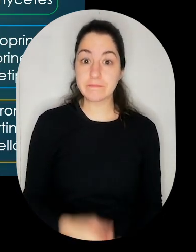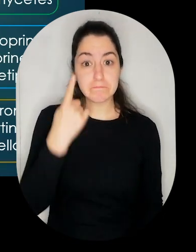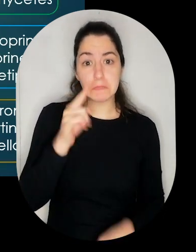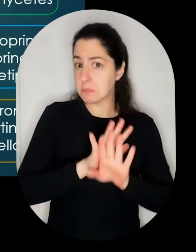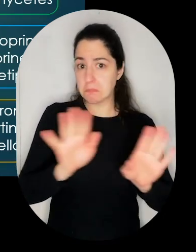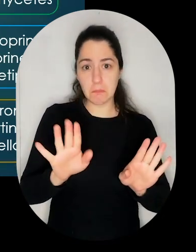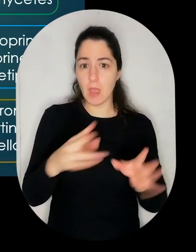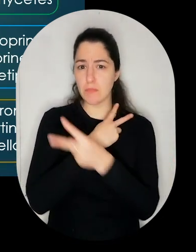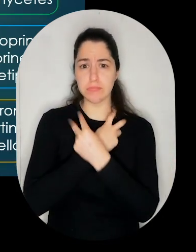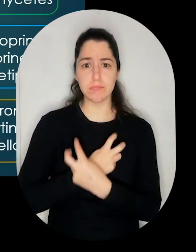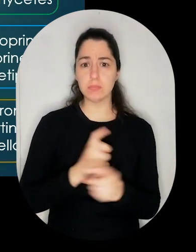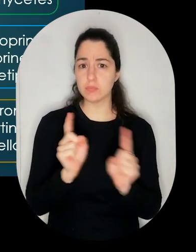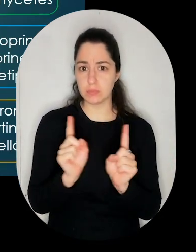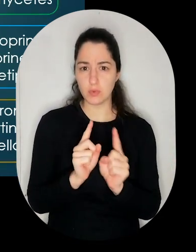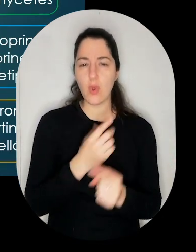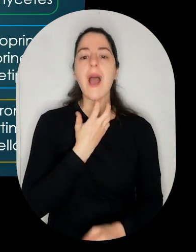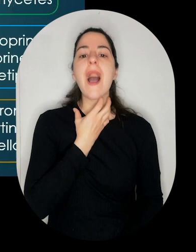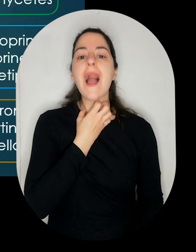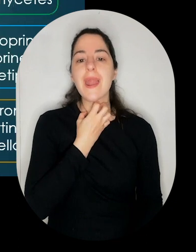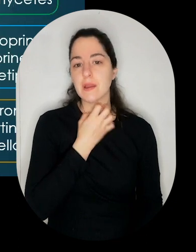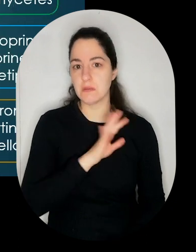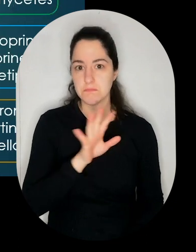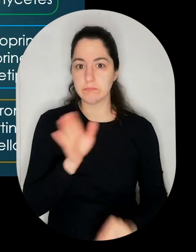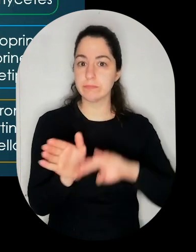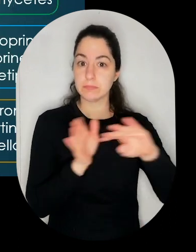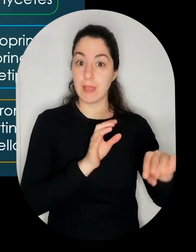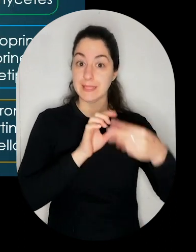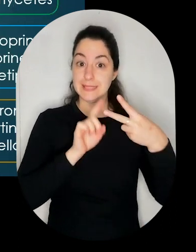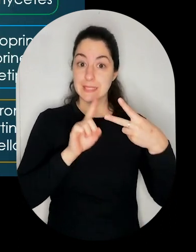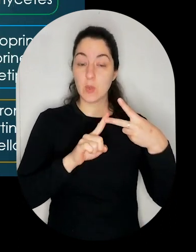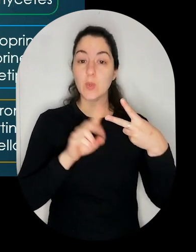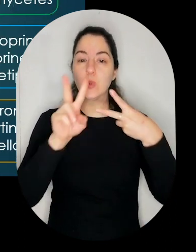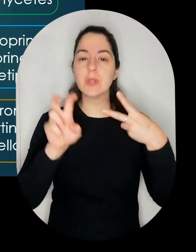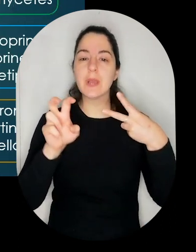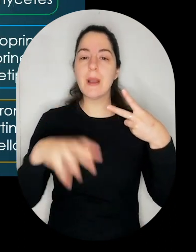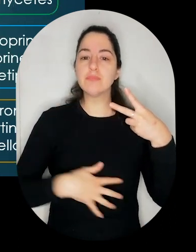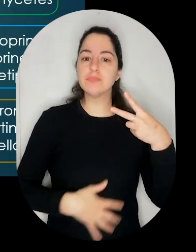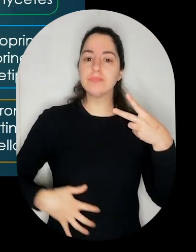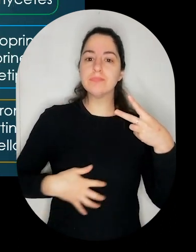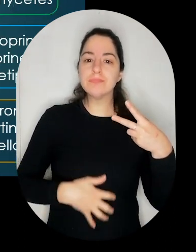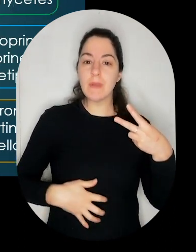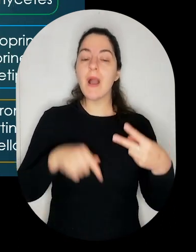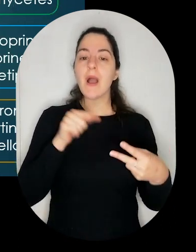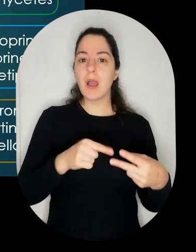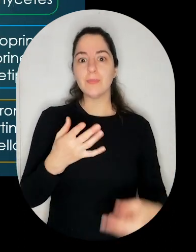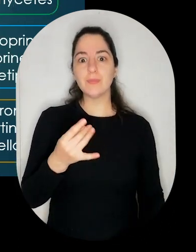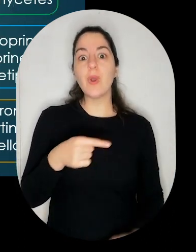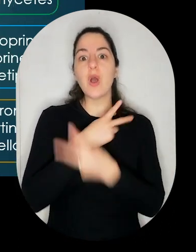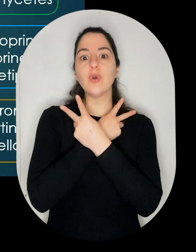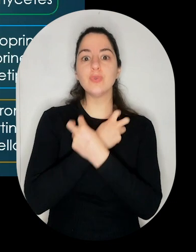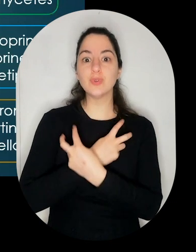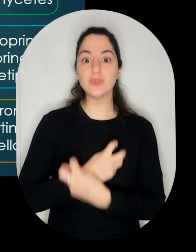¿sí? Pero no es nada más que eso. Luego ya entramos en los cuadros tóxicos propiamente tal, como el síndrome gastrointestinal. El síndrome gastrointestinal